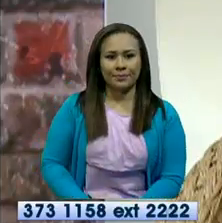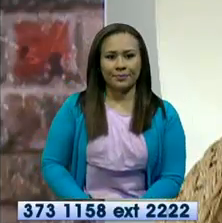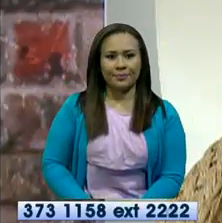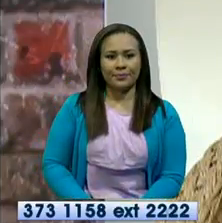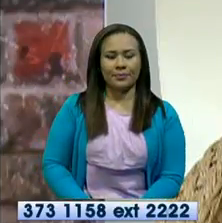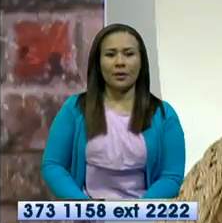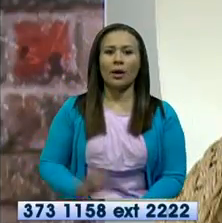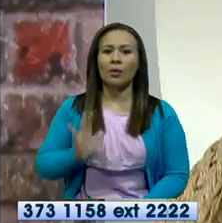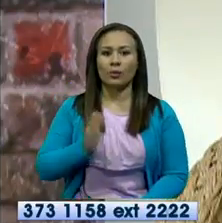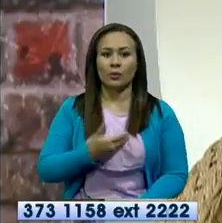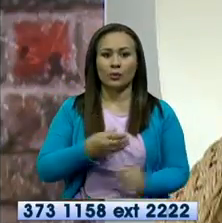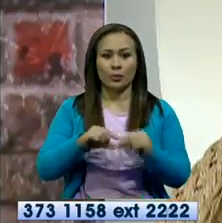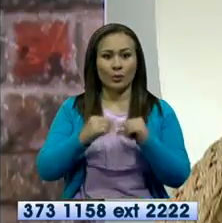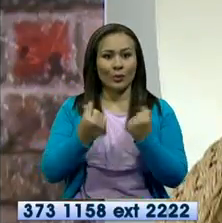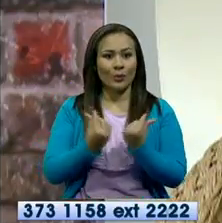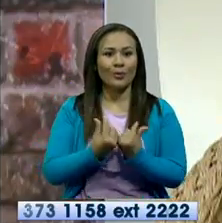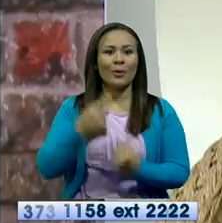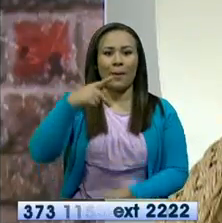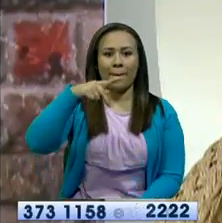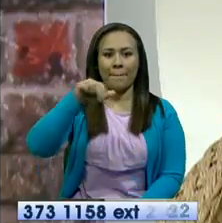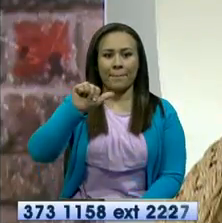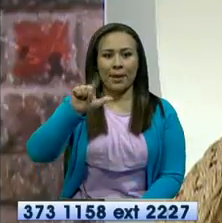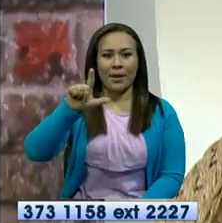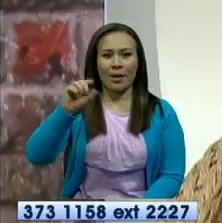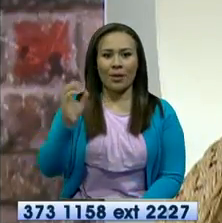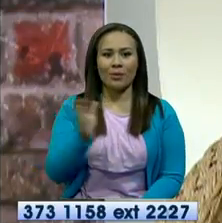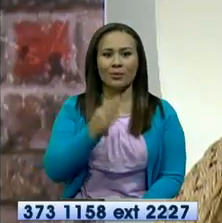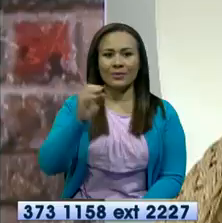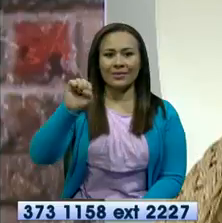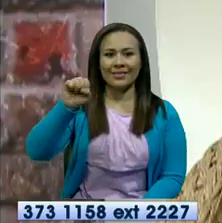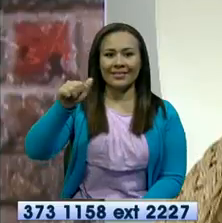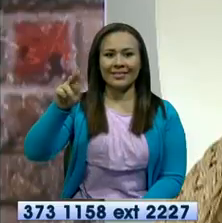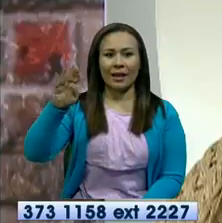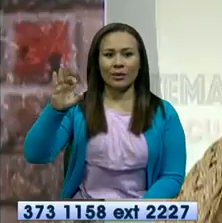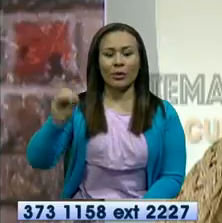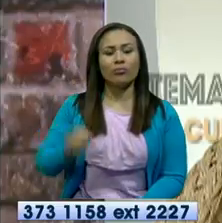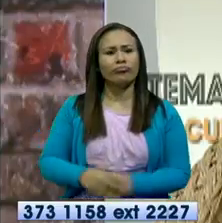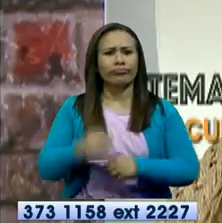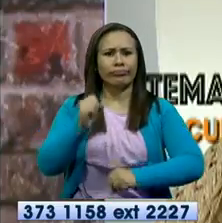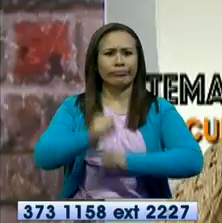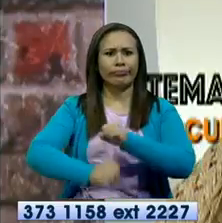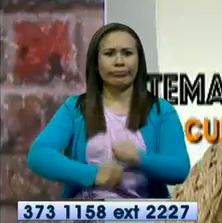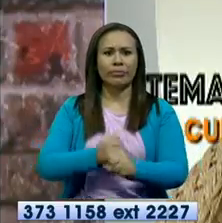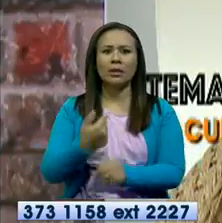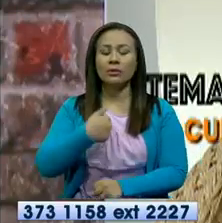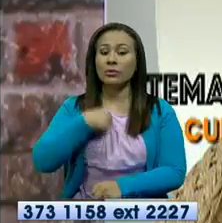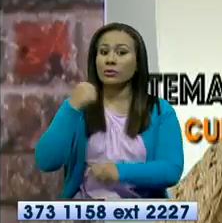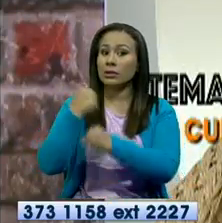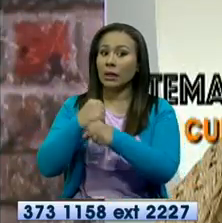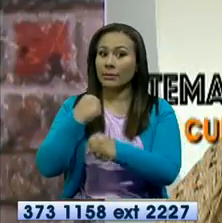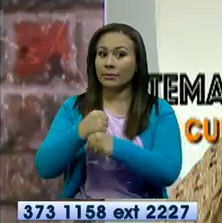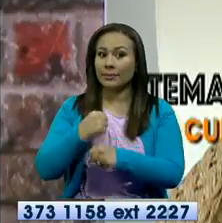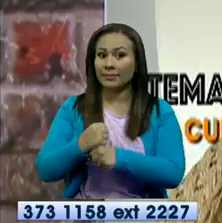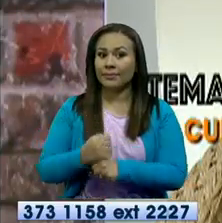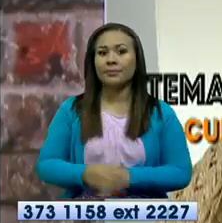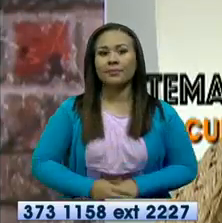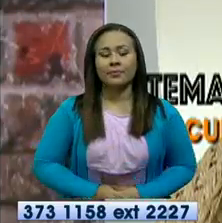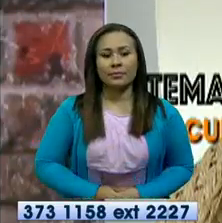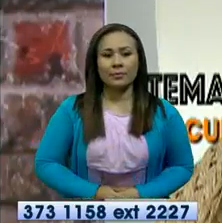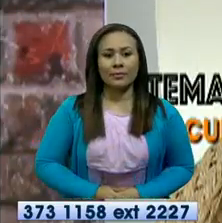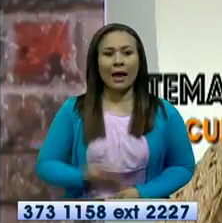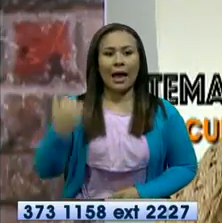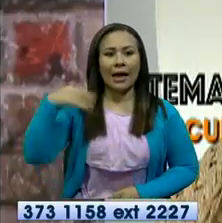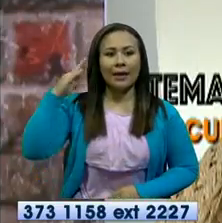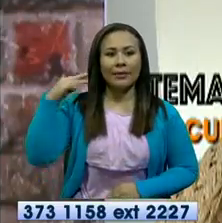nuestro grupo para los santos tiene muchísimos años yo trabajé en en el nacimiento del